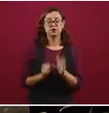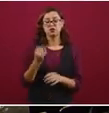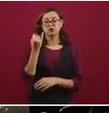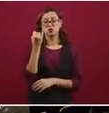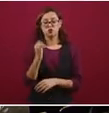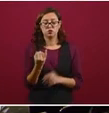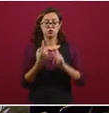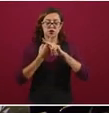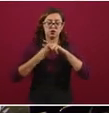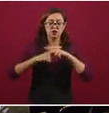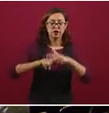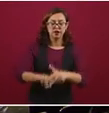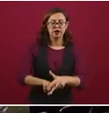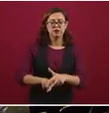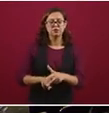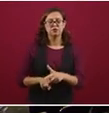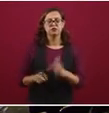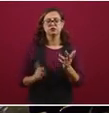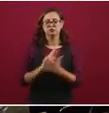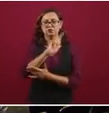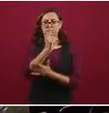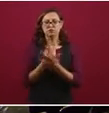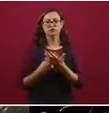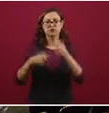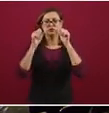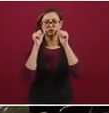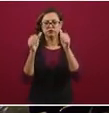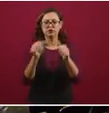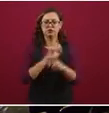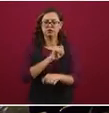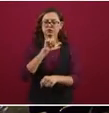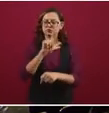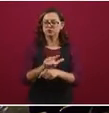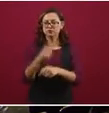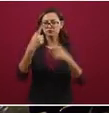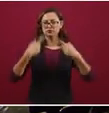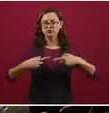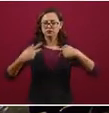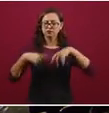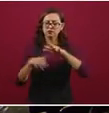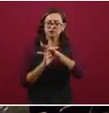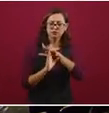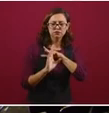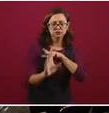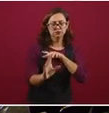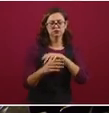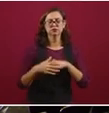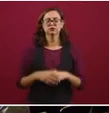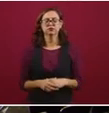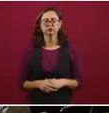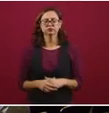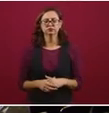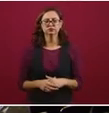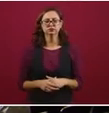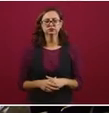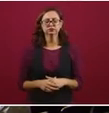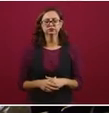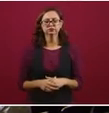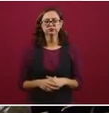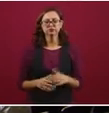se implementó un programa de atención especial al fenómeno migratorio. En este